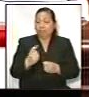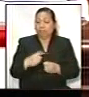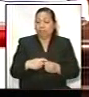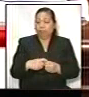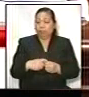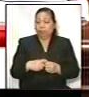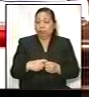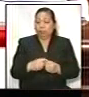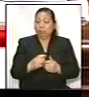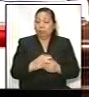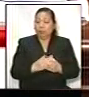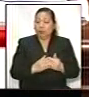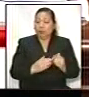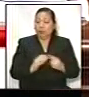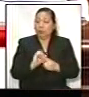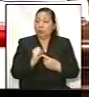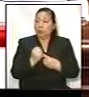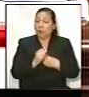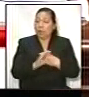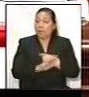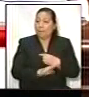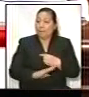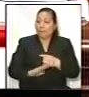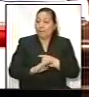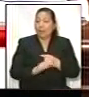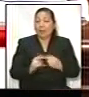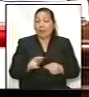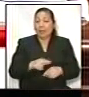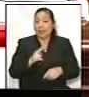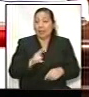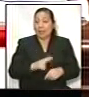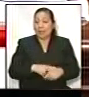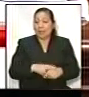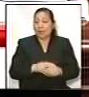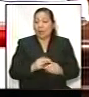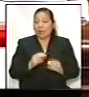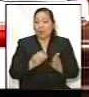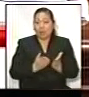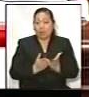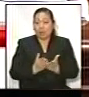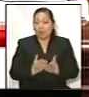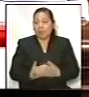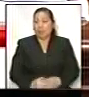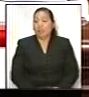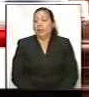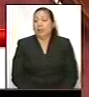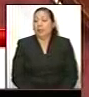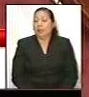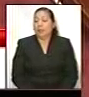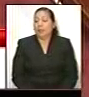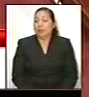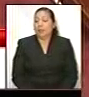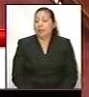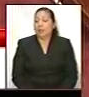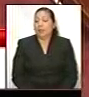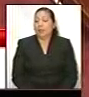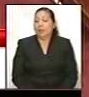en infraestructura social básica, productiva y natural mediante núcleos ejecutores.